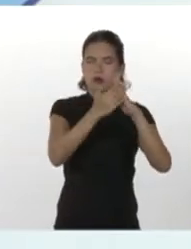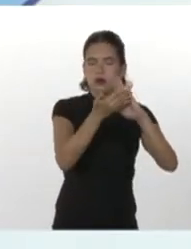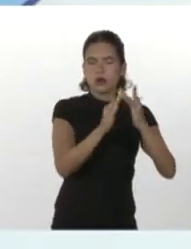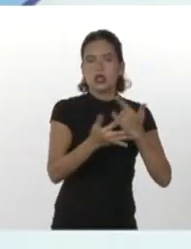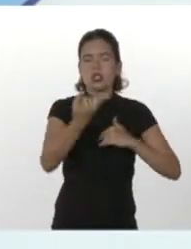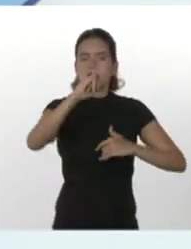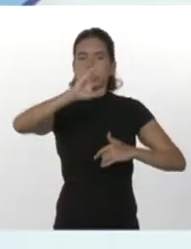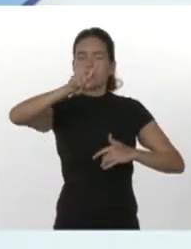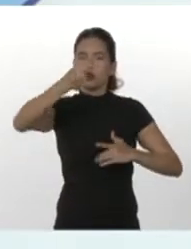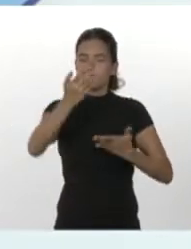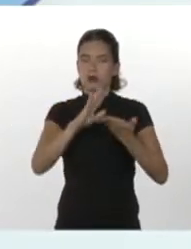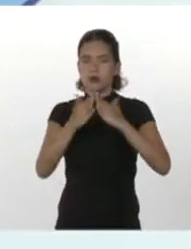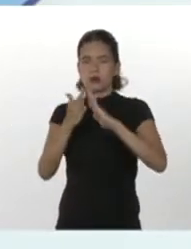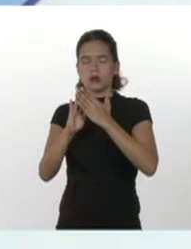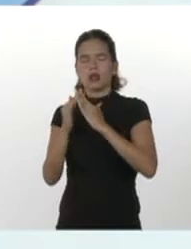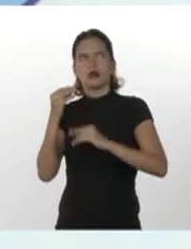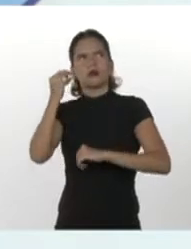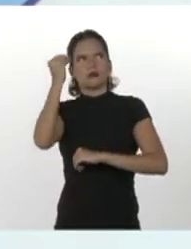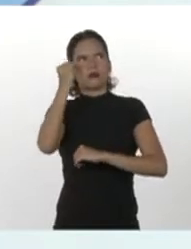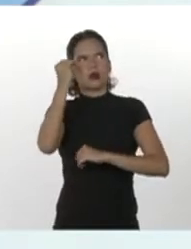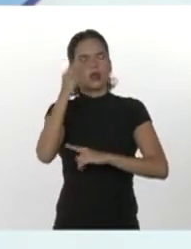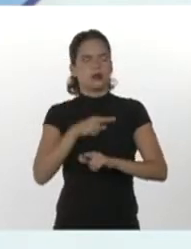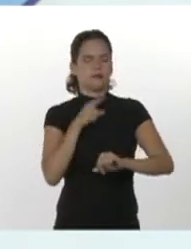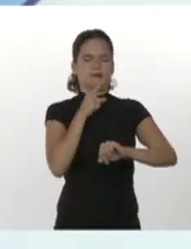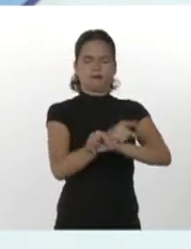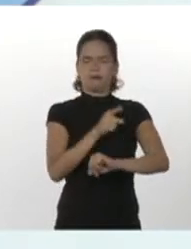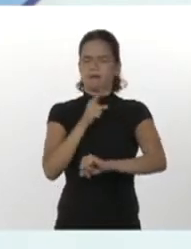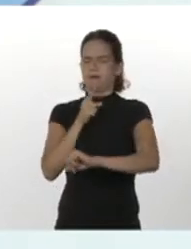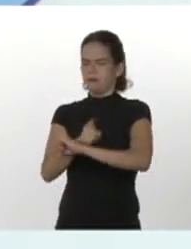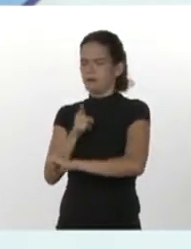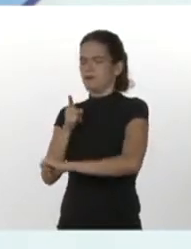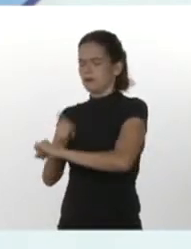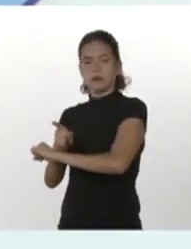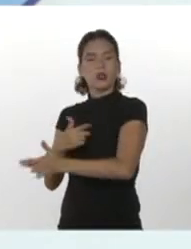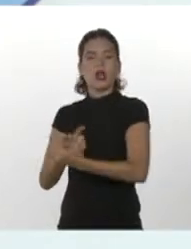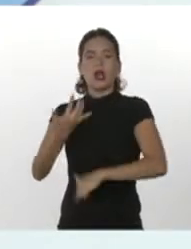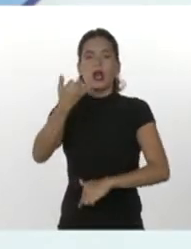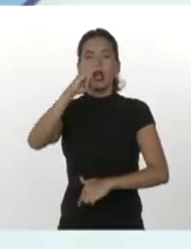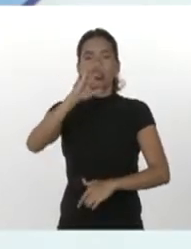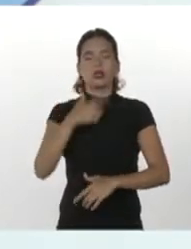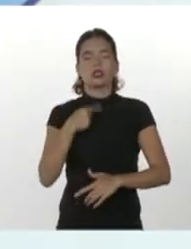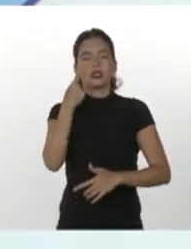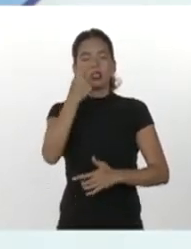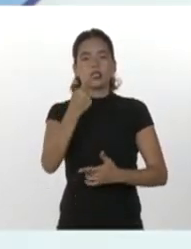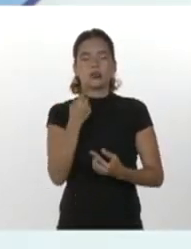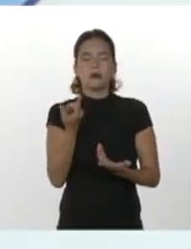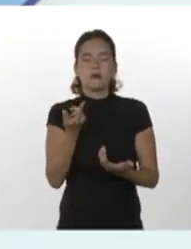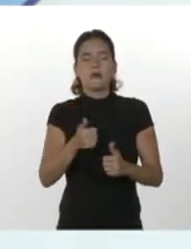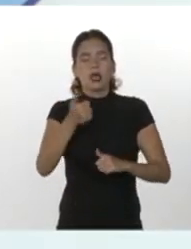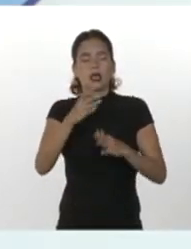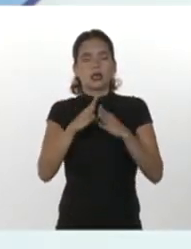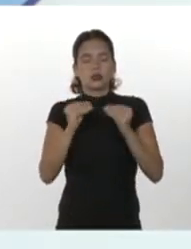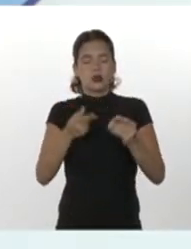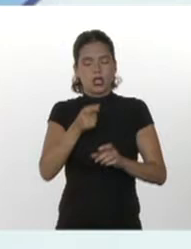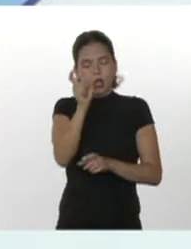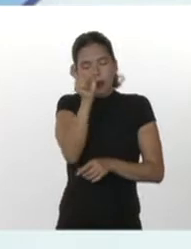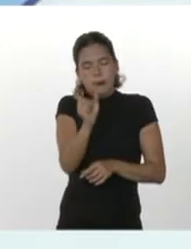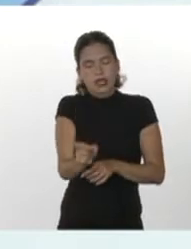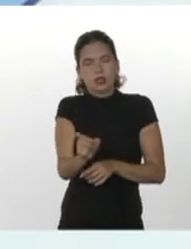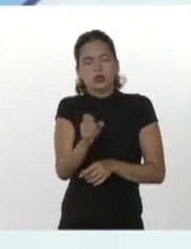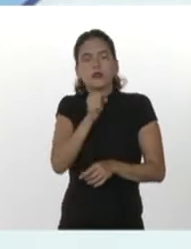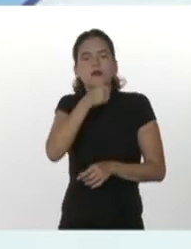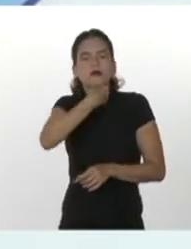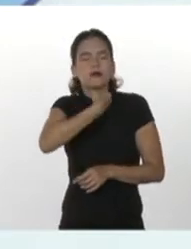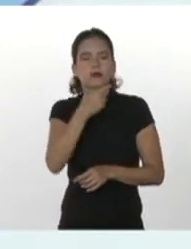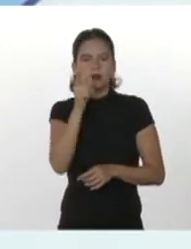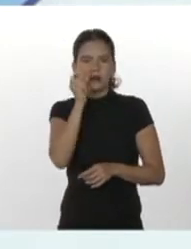estuvieron en comunidades tuvieron que tomar decisiones. En ese entonces se le tomaba en cuenta más que todo a las personas de edad, a